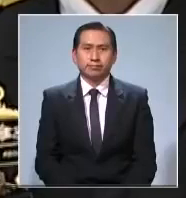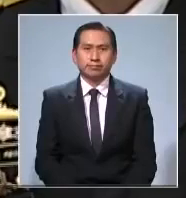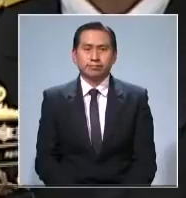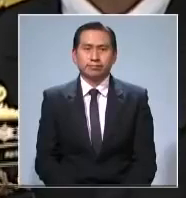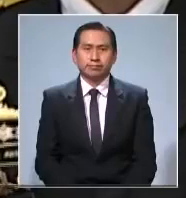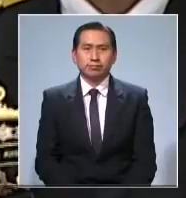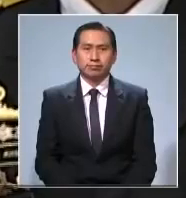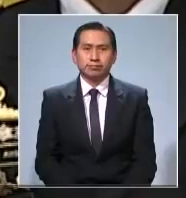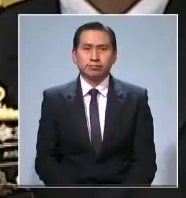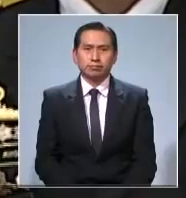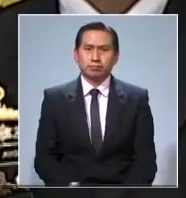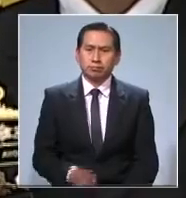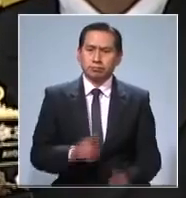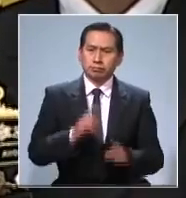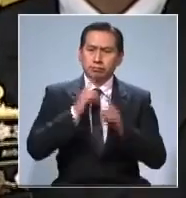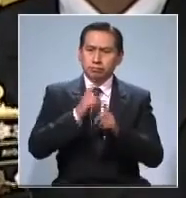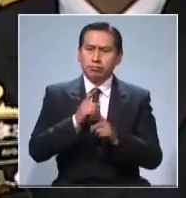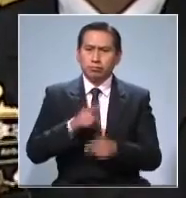El mandato popular